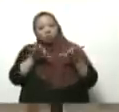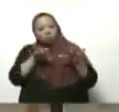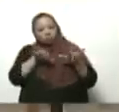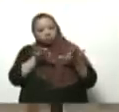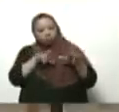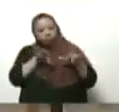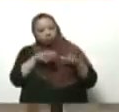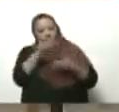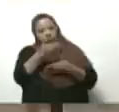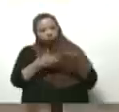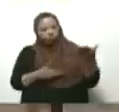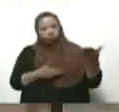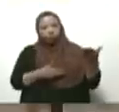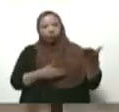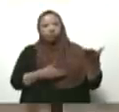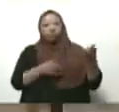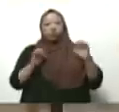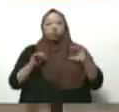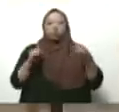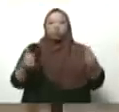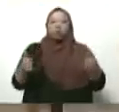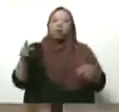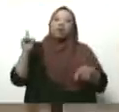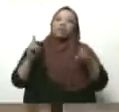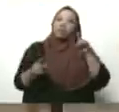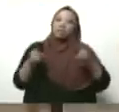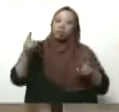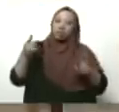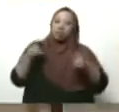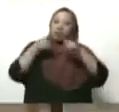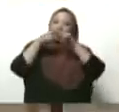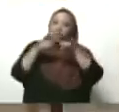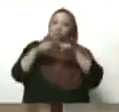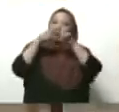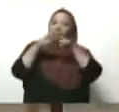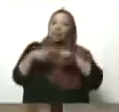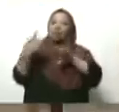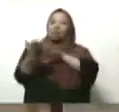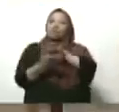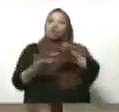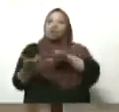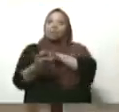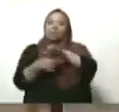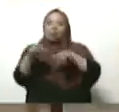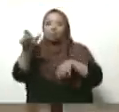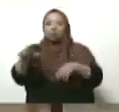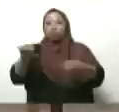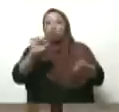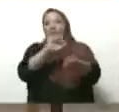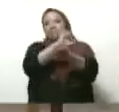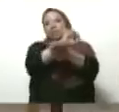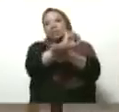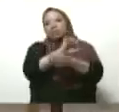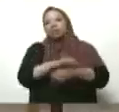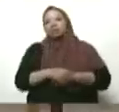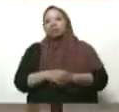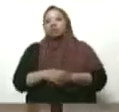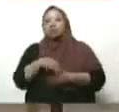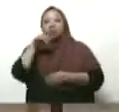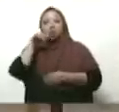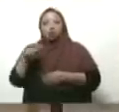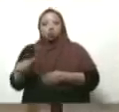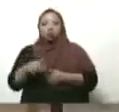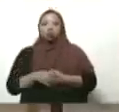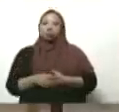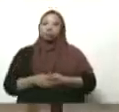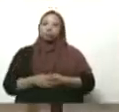dar órdenes de inicio dependiendo del caso de las denuncias que a bien tengan a